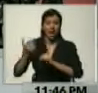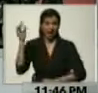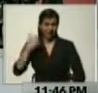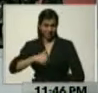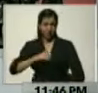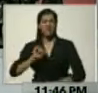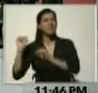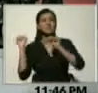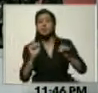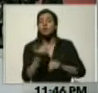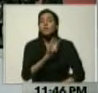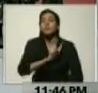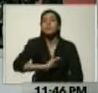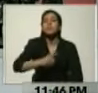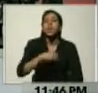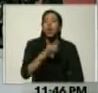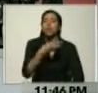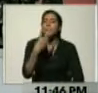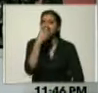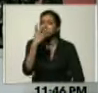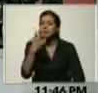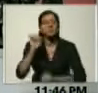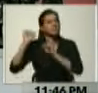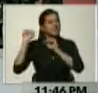presencia del presidente Obama.